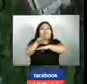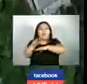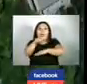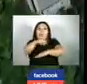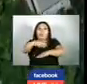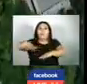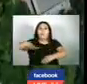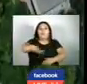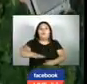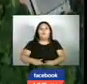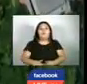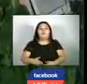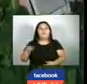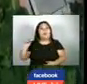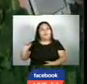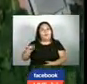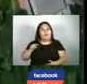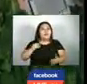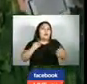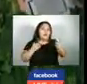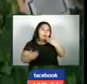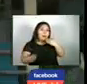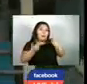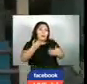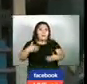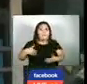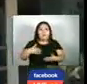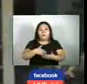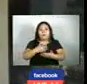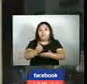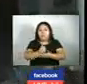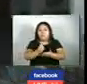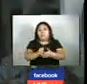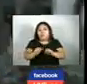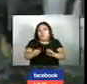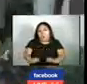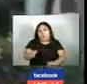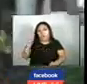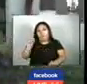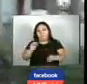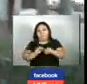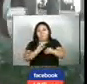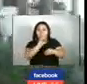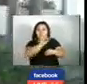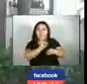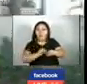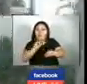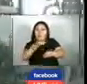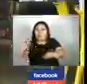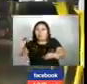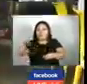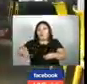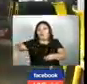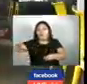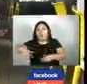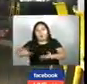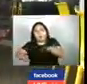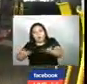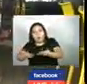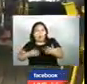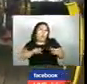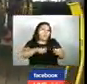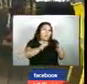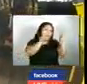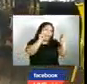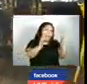zona. Y detalló que el Ministerio de Economía ha puesto a disposición fondos no reembolsables para las empresas turísticas y otros